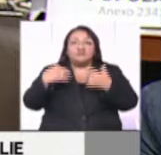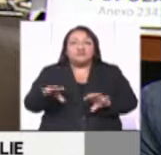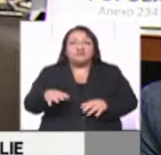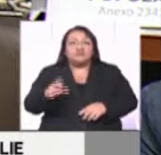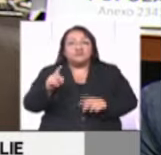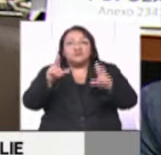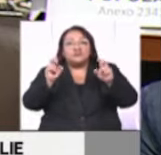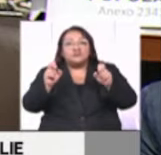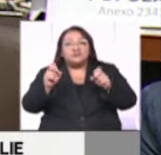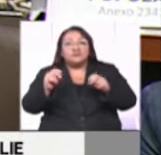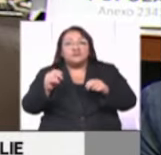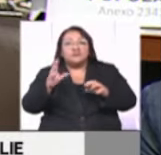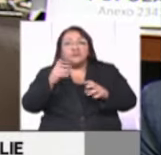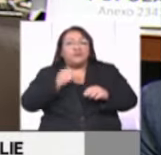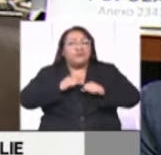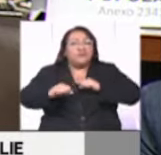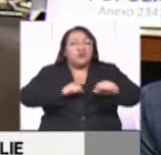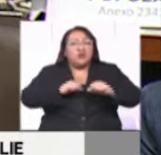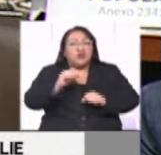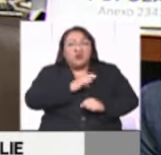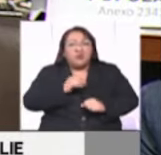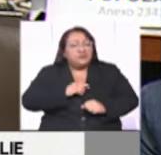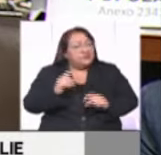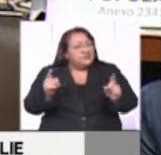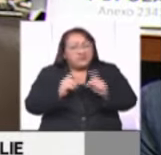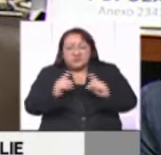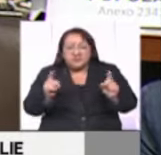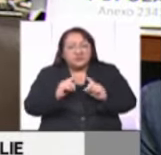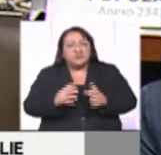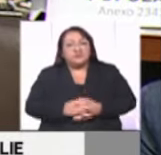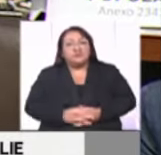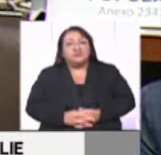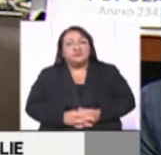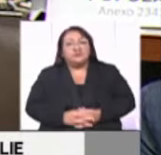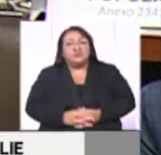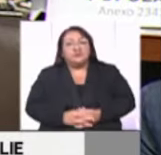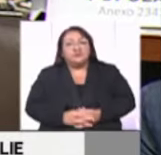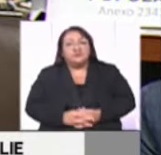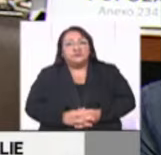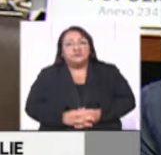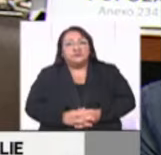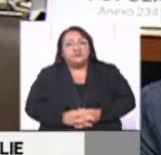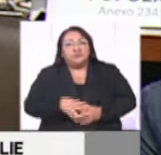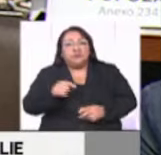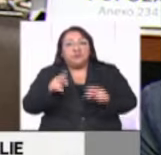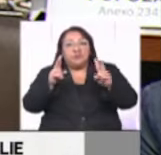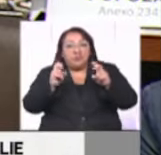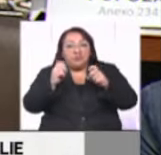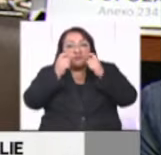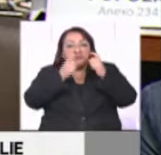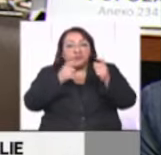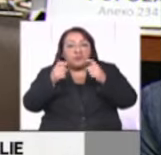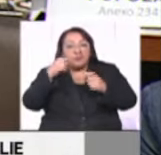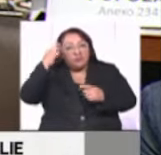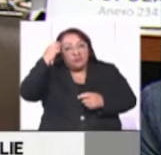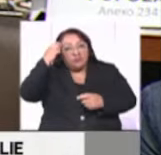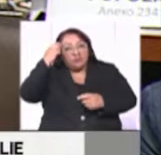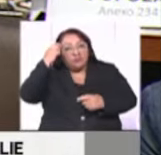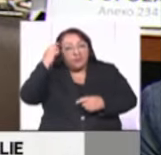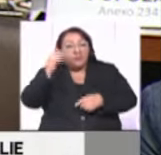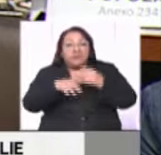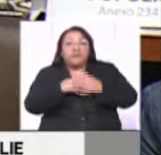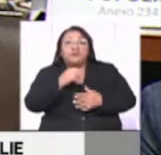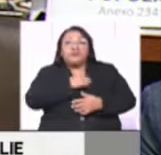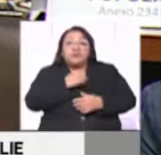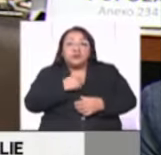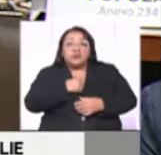de un tema de desestabilización del gobierno de turno, ni del Ejecutivo, ni mucho menos. Es un tema de control político. A los